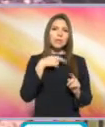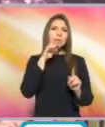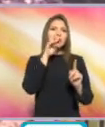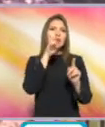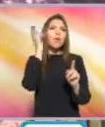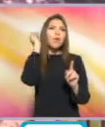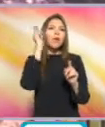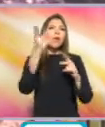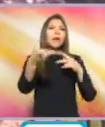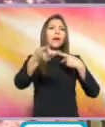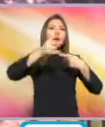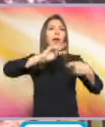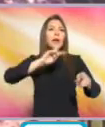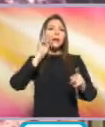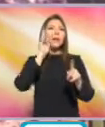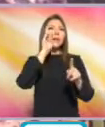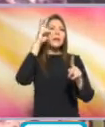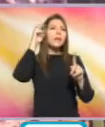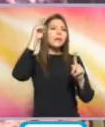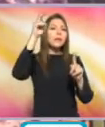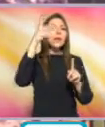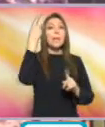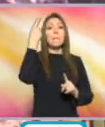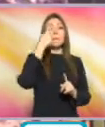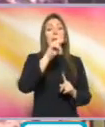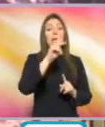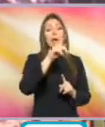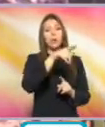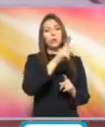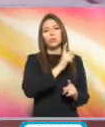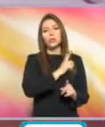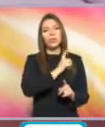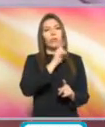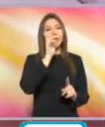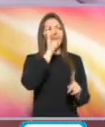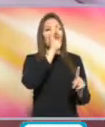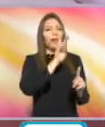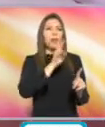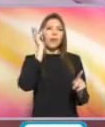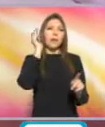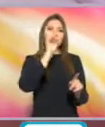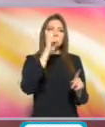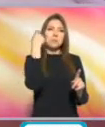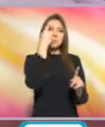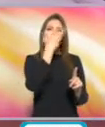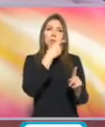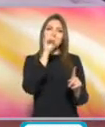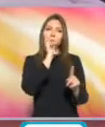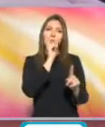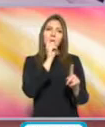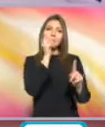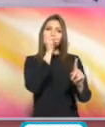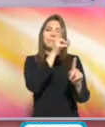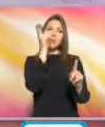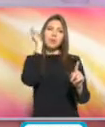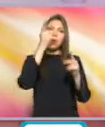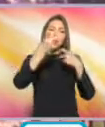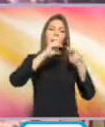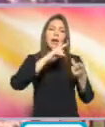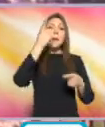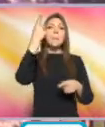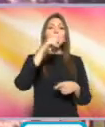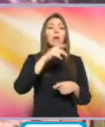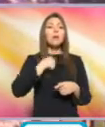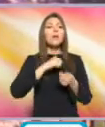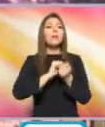que necesariamente yo vaya a tener un intercambio erótico o un intercambio erótico afectivo o romántico con una mujer. Pero todos en algún